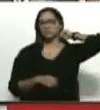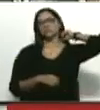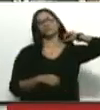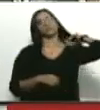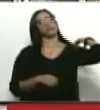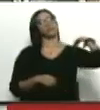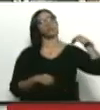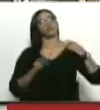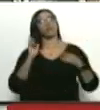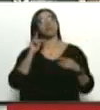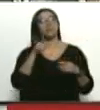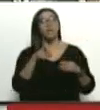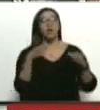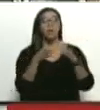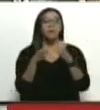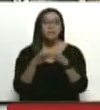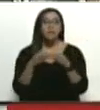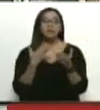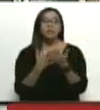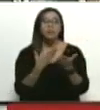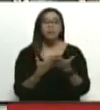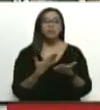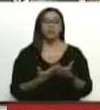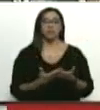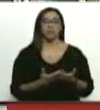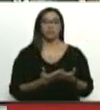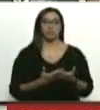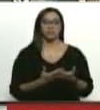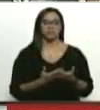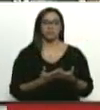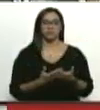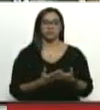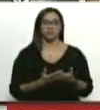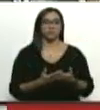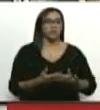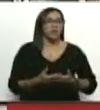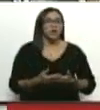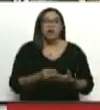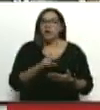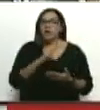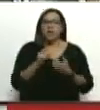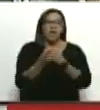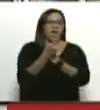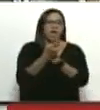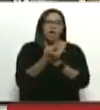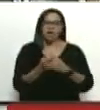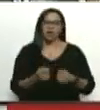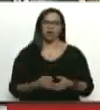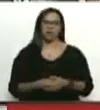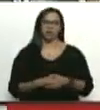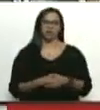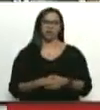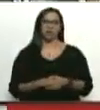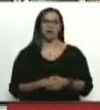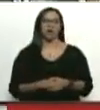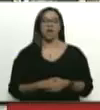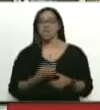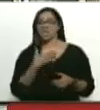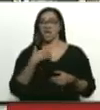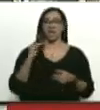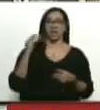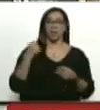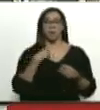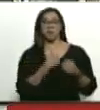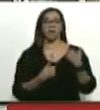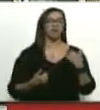Por eso usted, compañero, compañera del partido, no se caiga coba. No, quiere hablar conmigo el presidente de tal